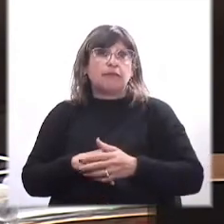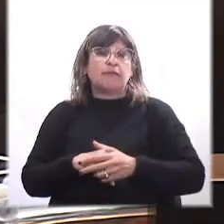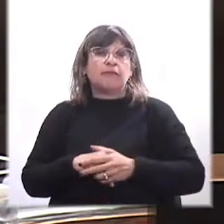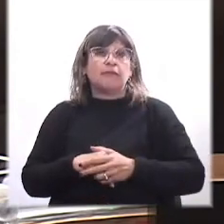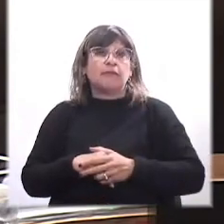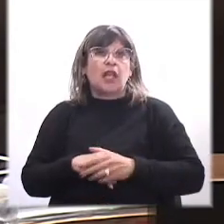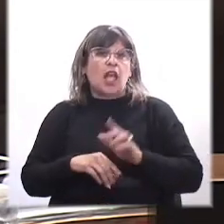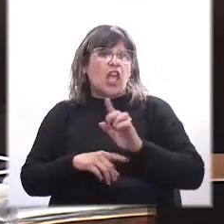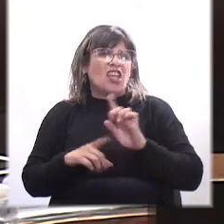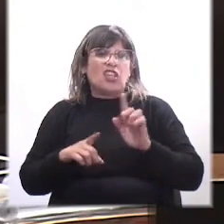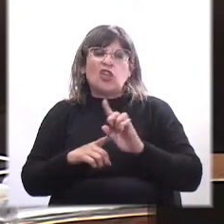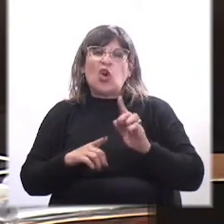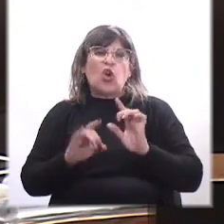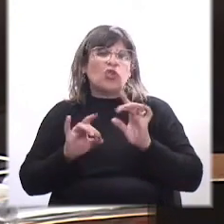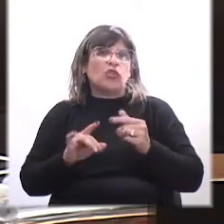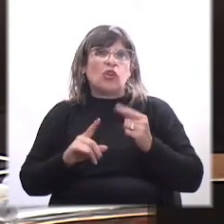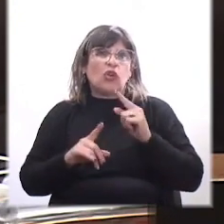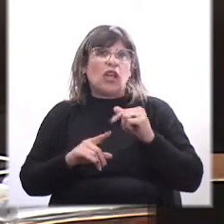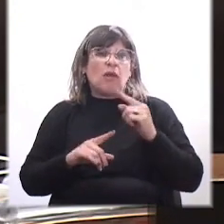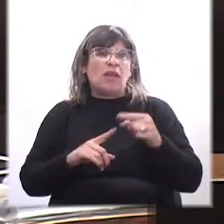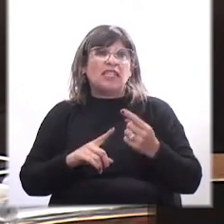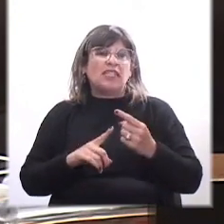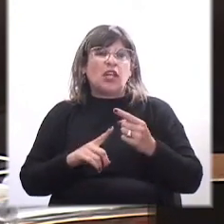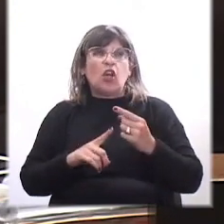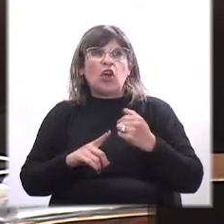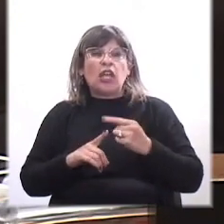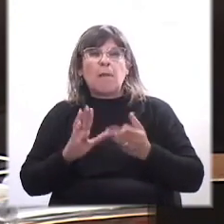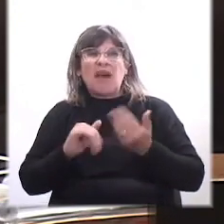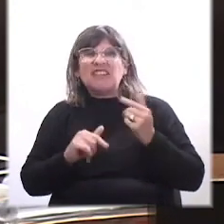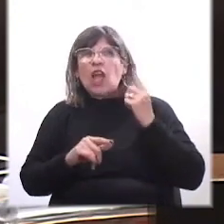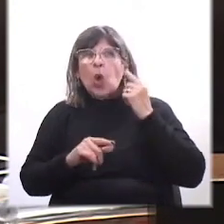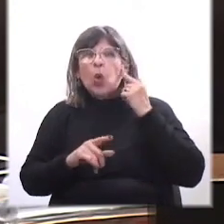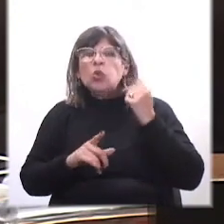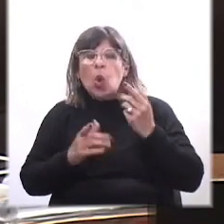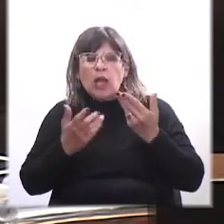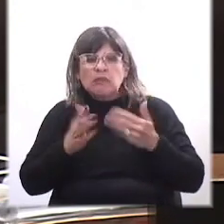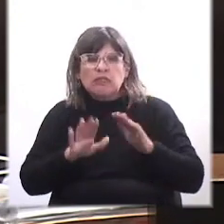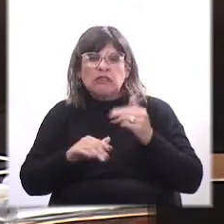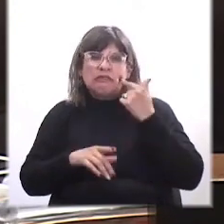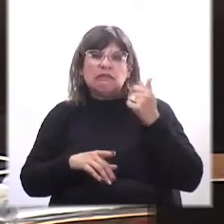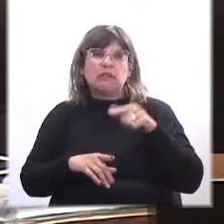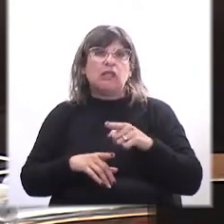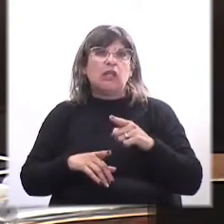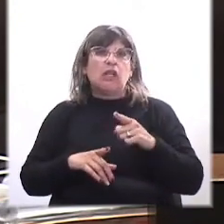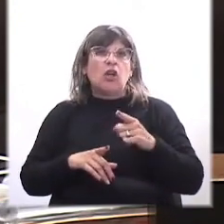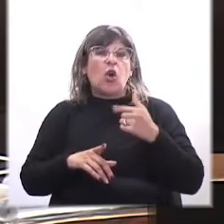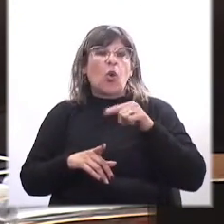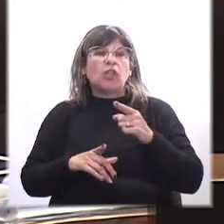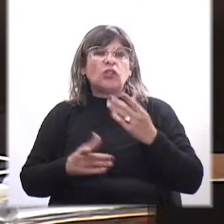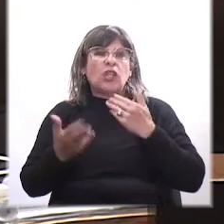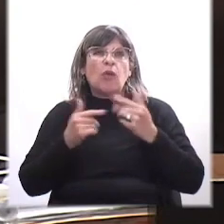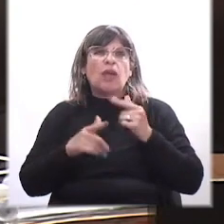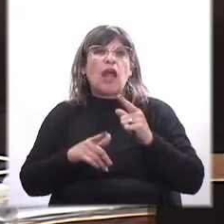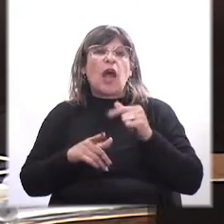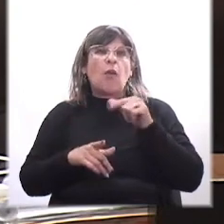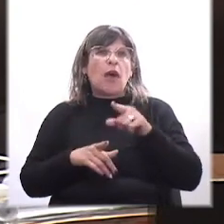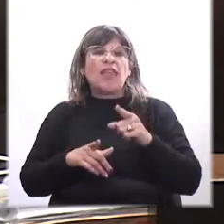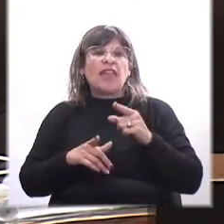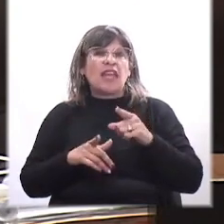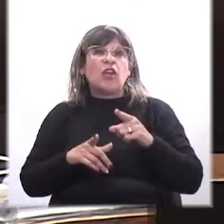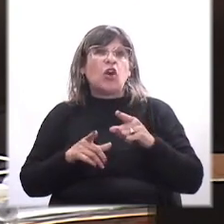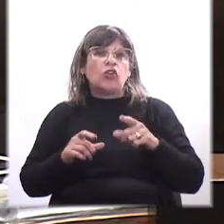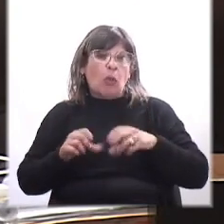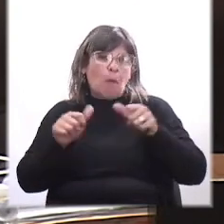y que no van solamente de lo que hizo un poco más de ruido al principio, cuando se hablaba de los frutos secos, de los